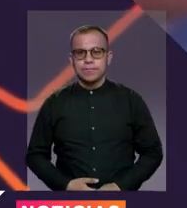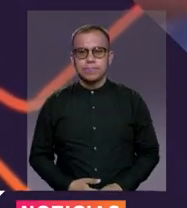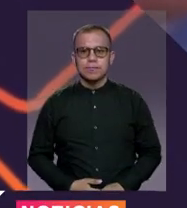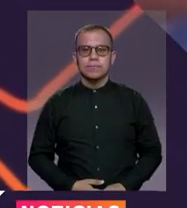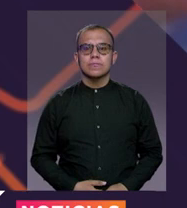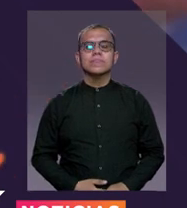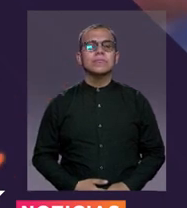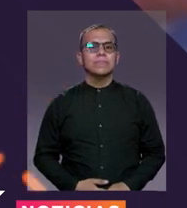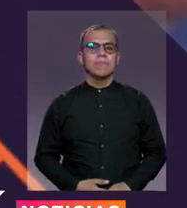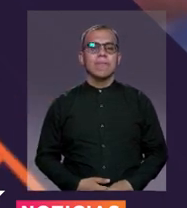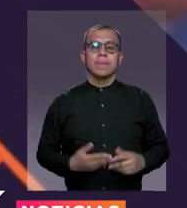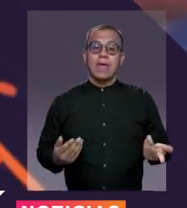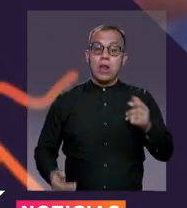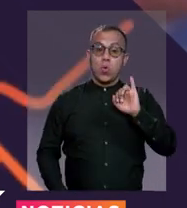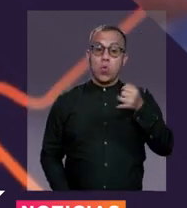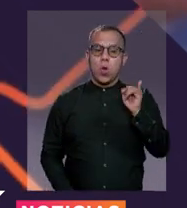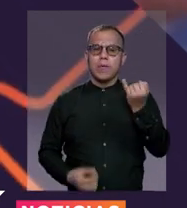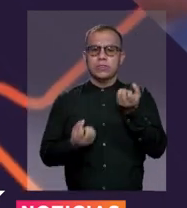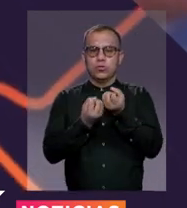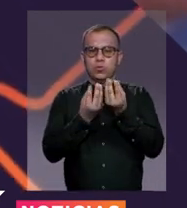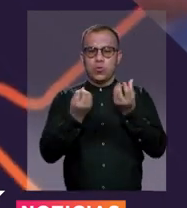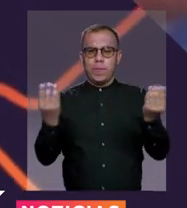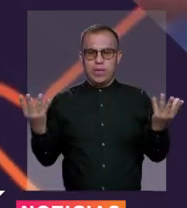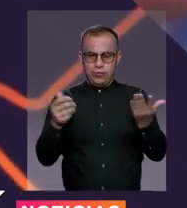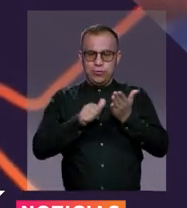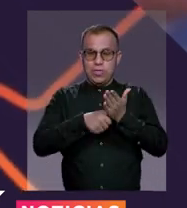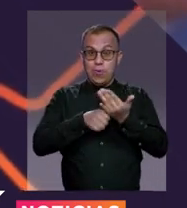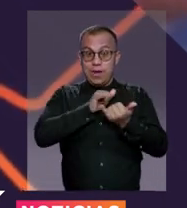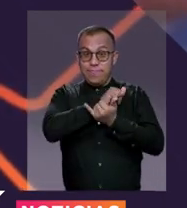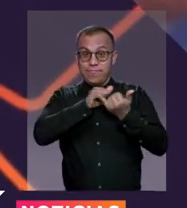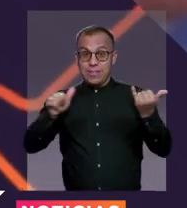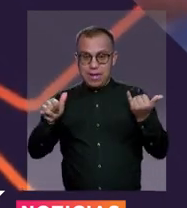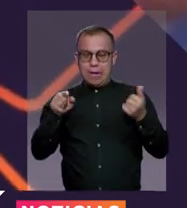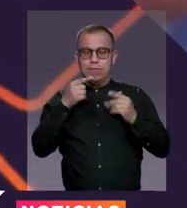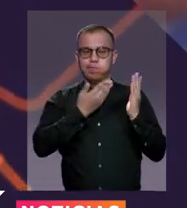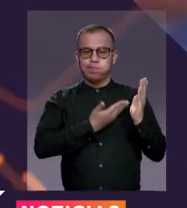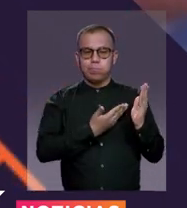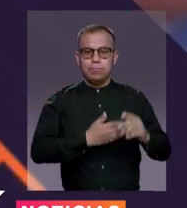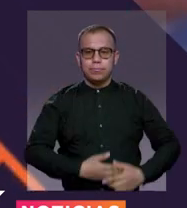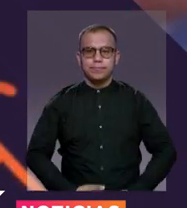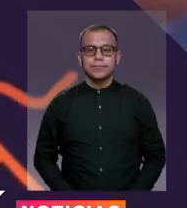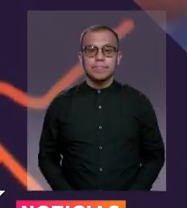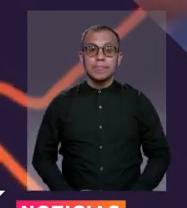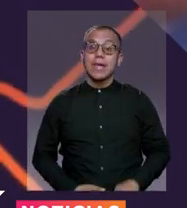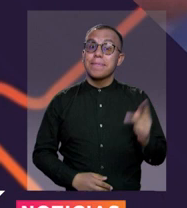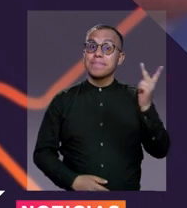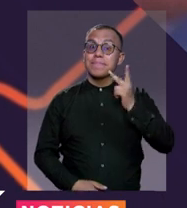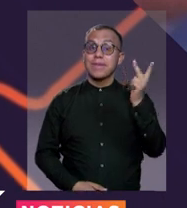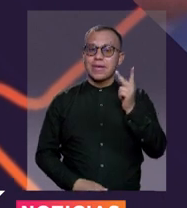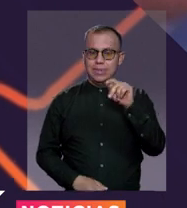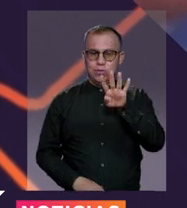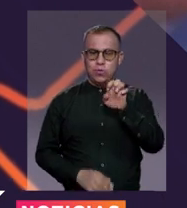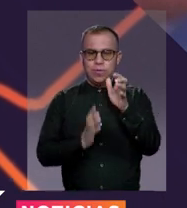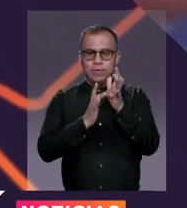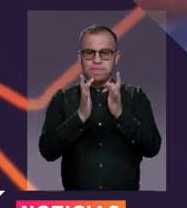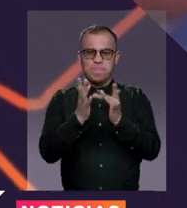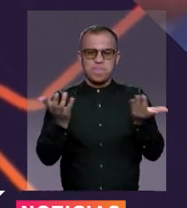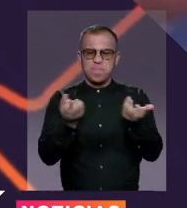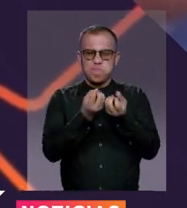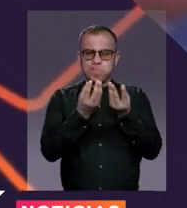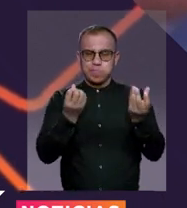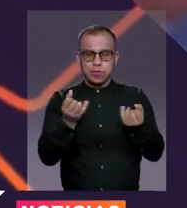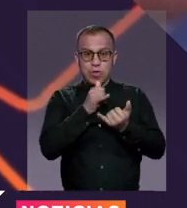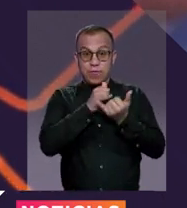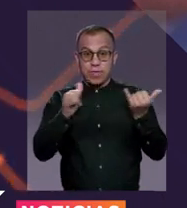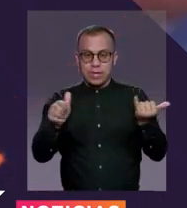2 y 4. El jueves 8 de abril las terminadas en 1, 3 y 5. El viernes 9 de abril los dígitos 6, 7